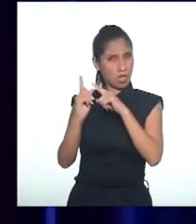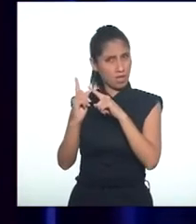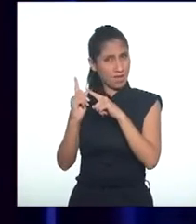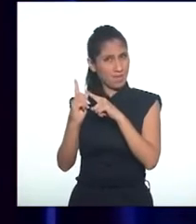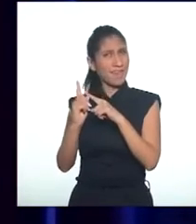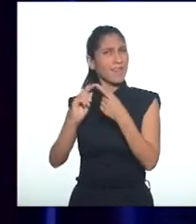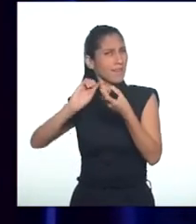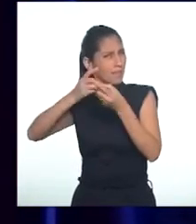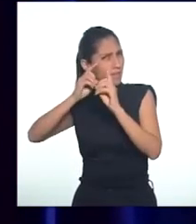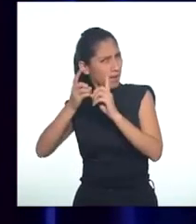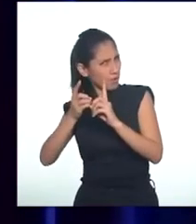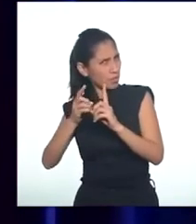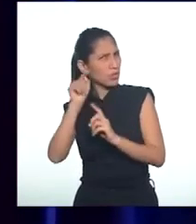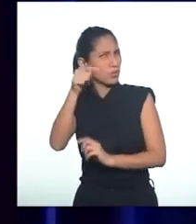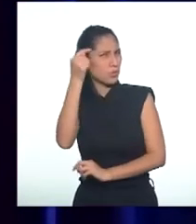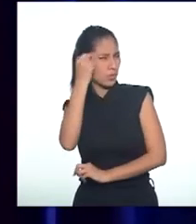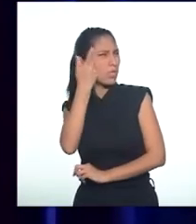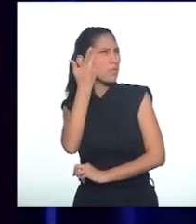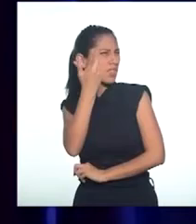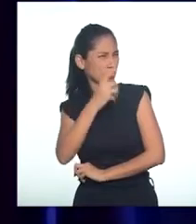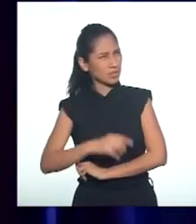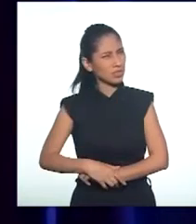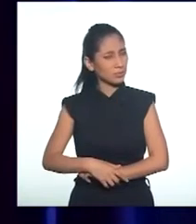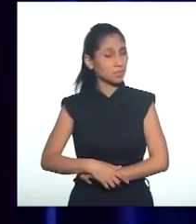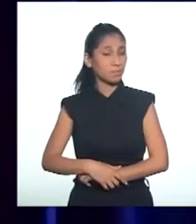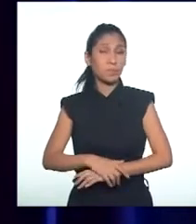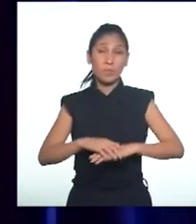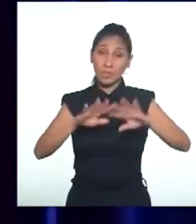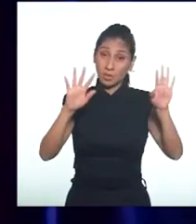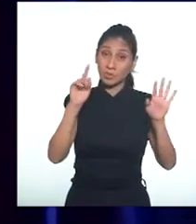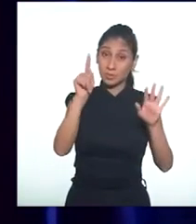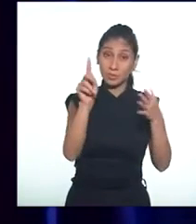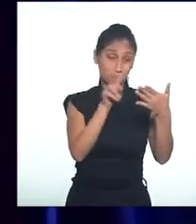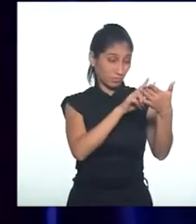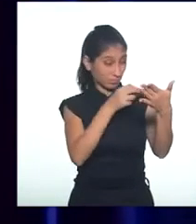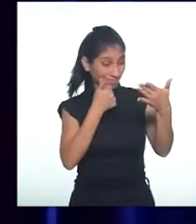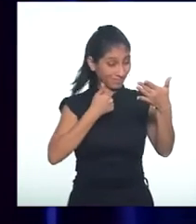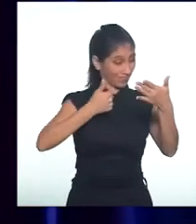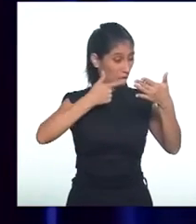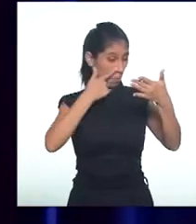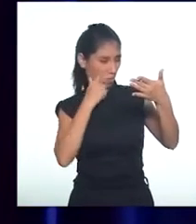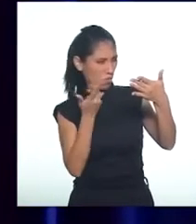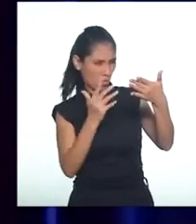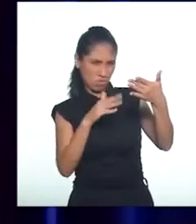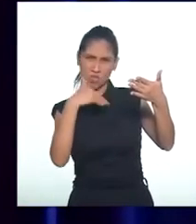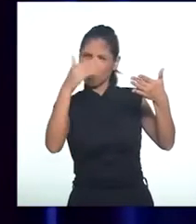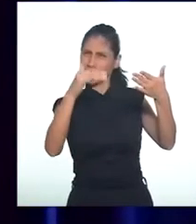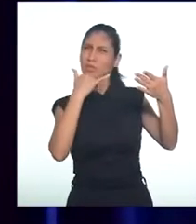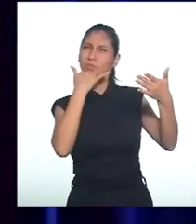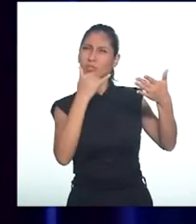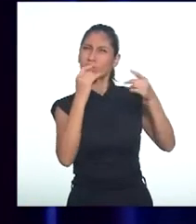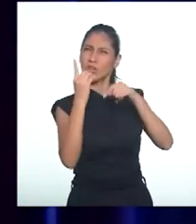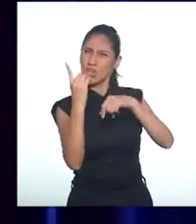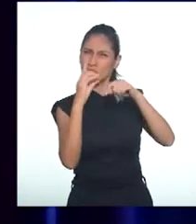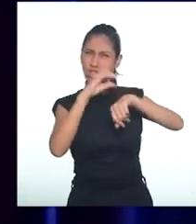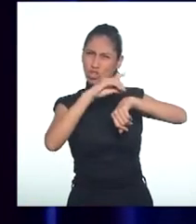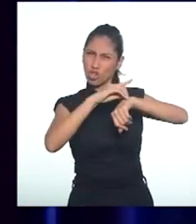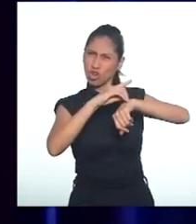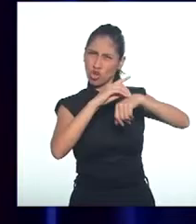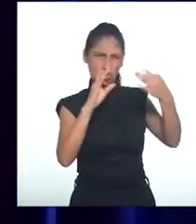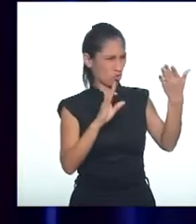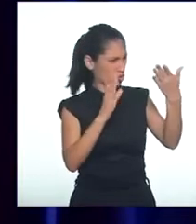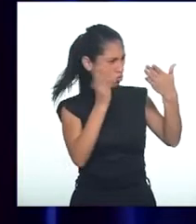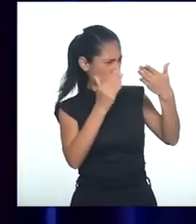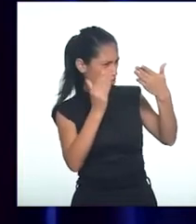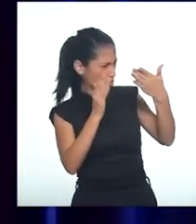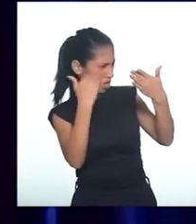de opinión. ¿Tú qué crees? Si es que te has quedado con la incertidumbre de cómo continúa la